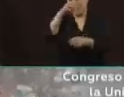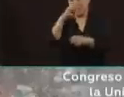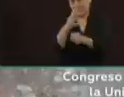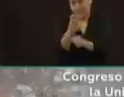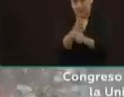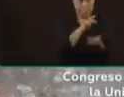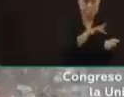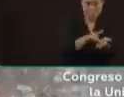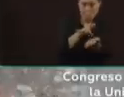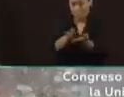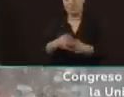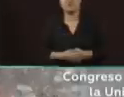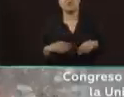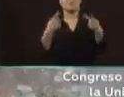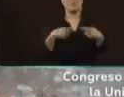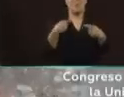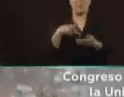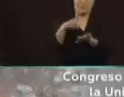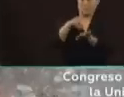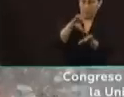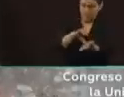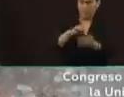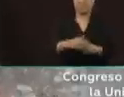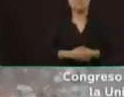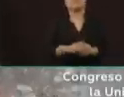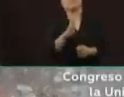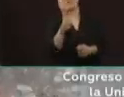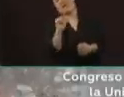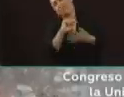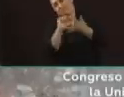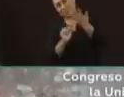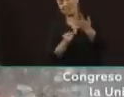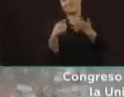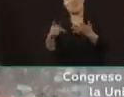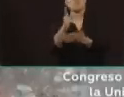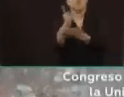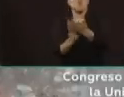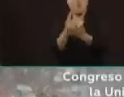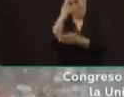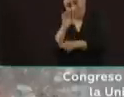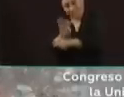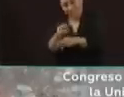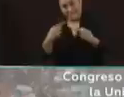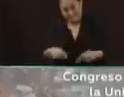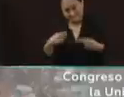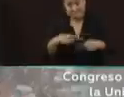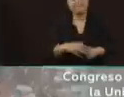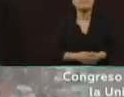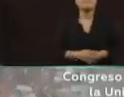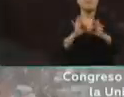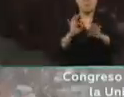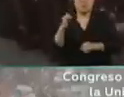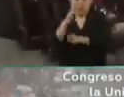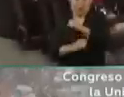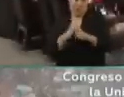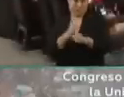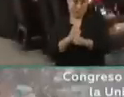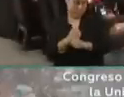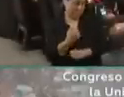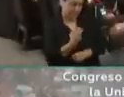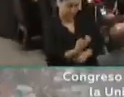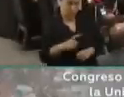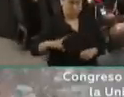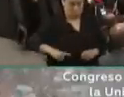mayores, para las personas con discapacidad, para las becas, en el tema de programas sociales. En los 6 años de nuestro